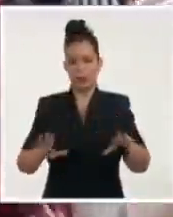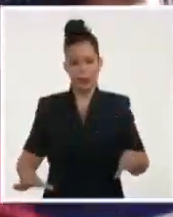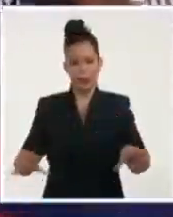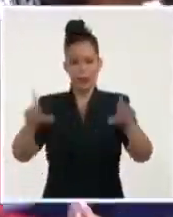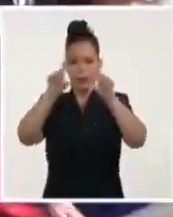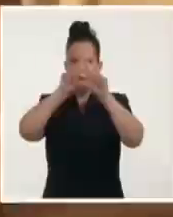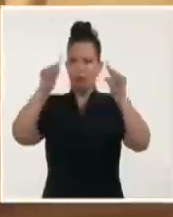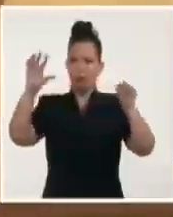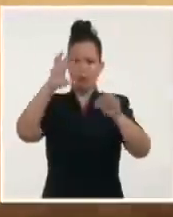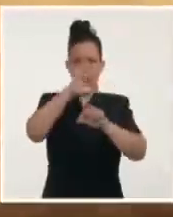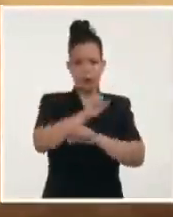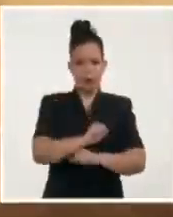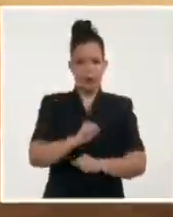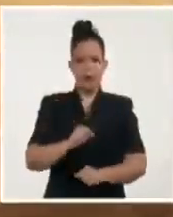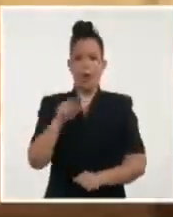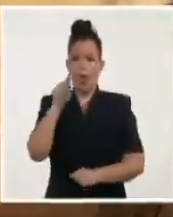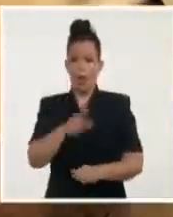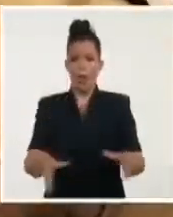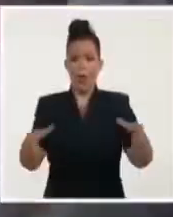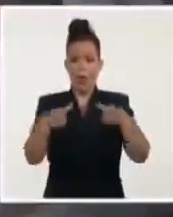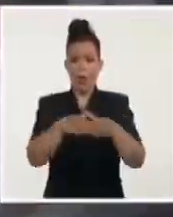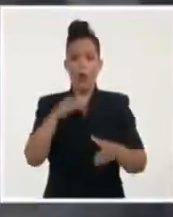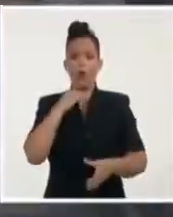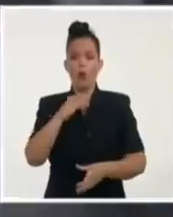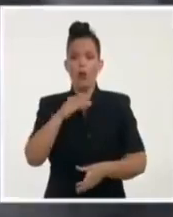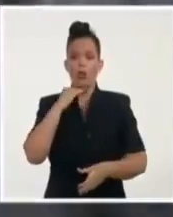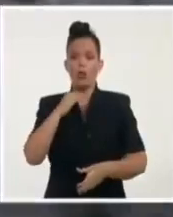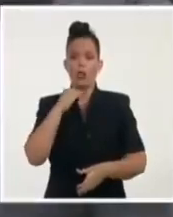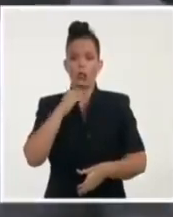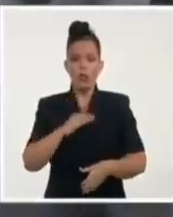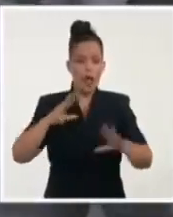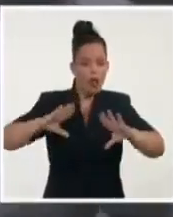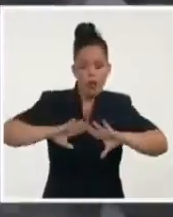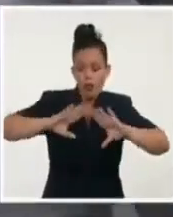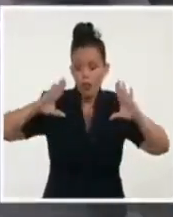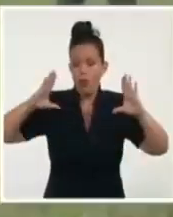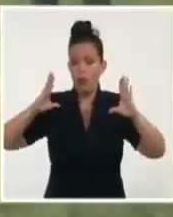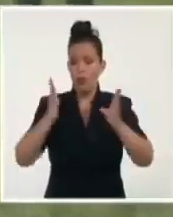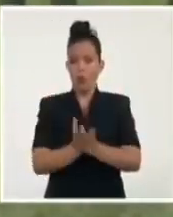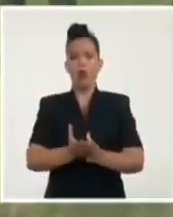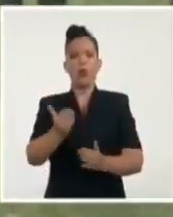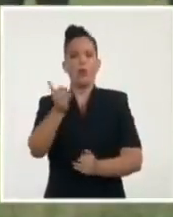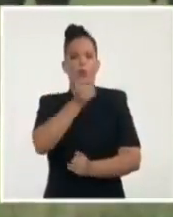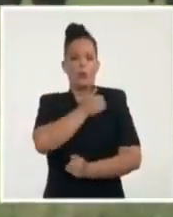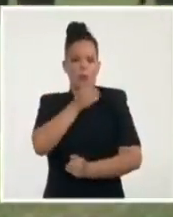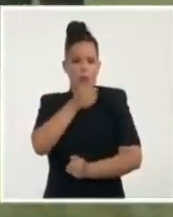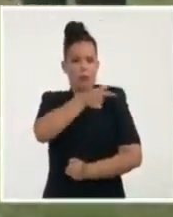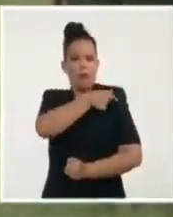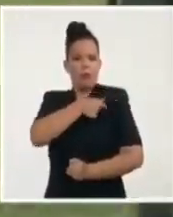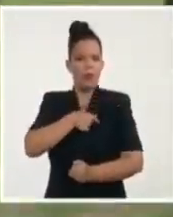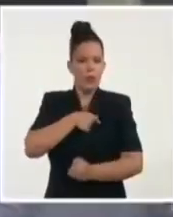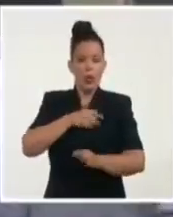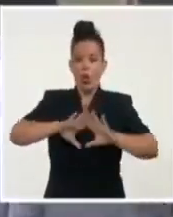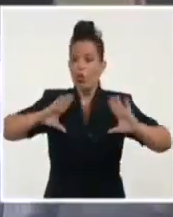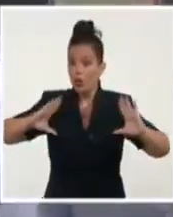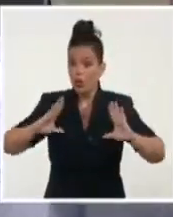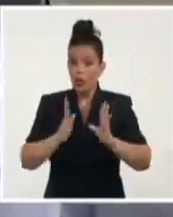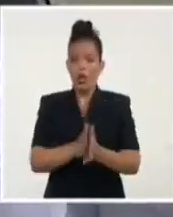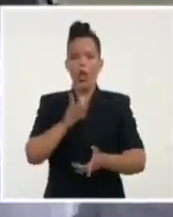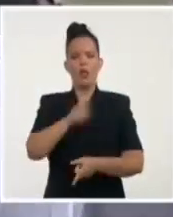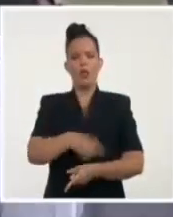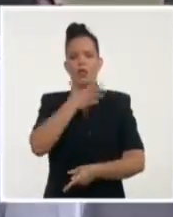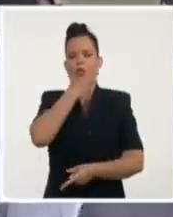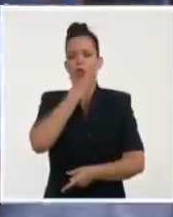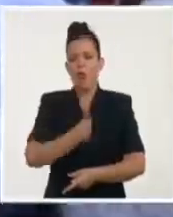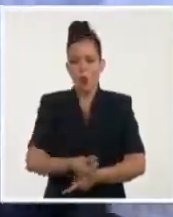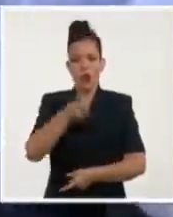de la Policía Nacional Revolucionaria, sino de todas las fuerzas del Ministerio del Interior, que unieron juventud, experiencia y sobre todo